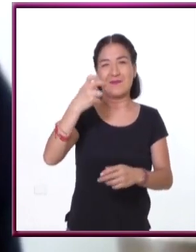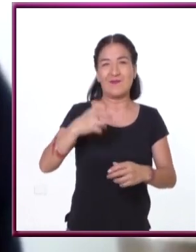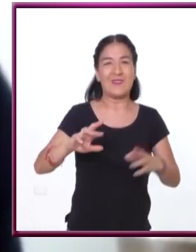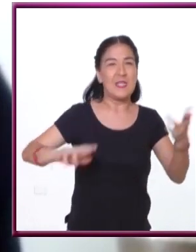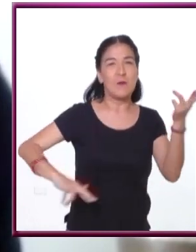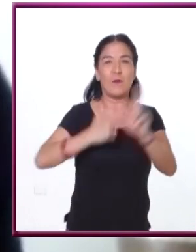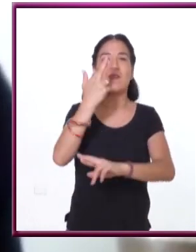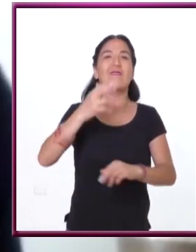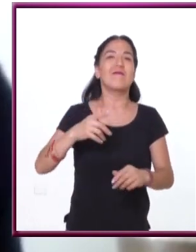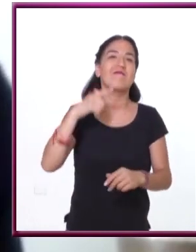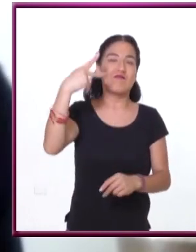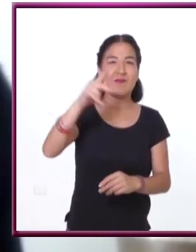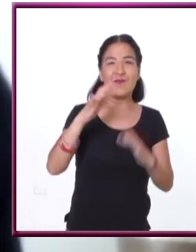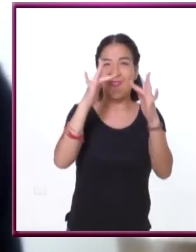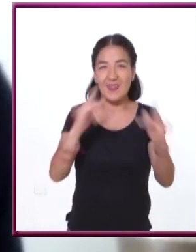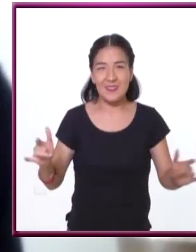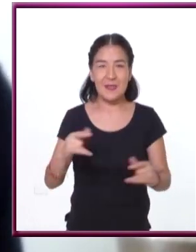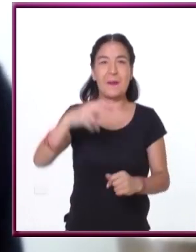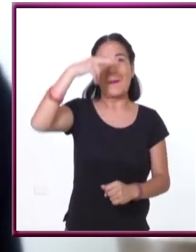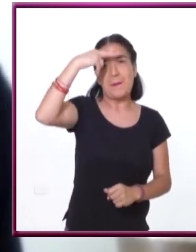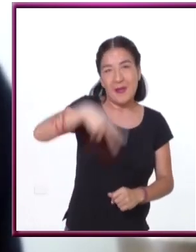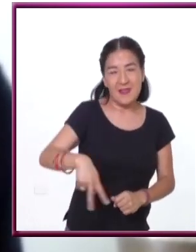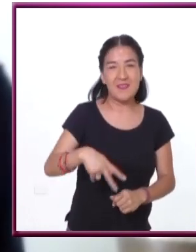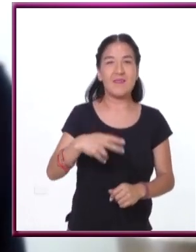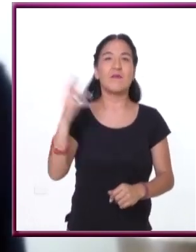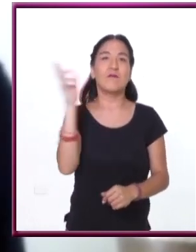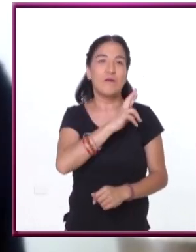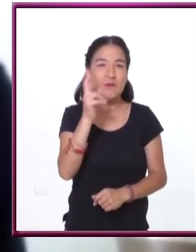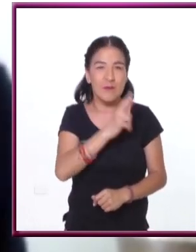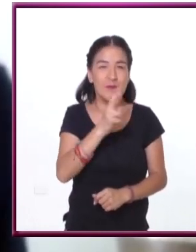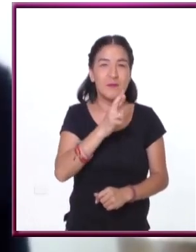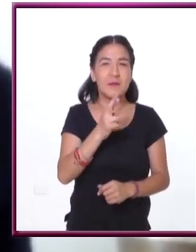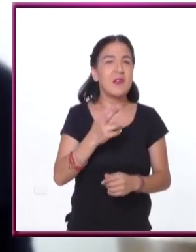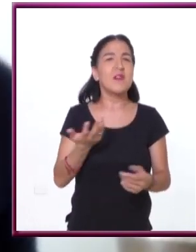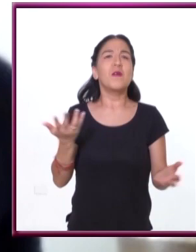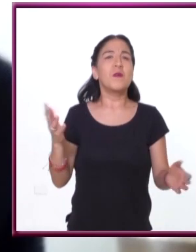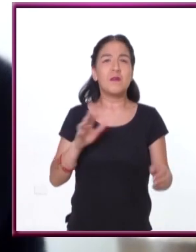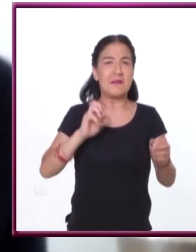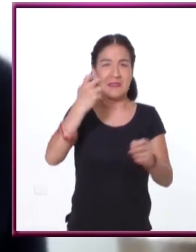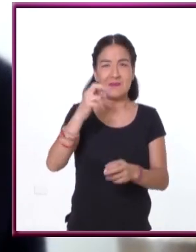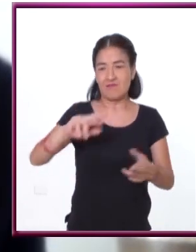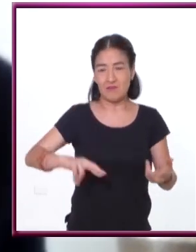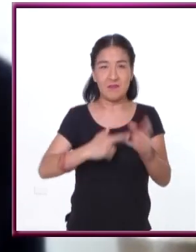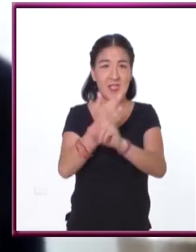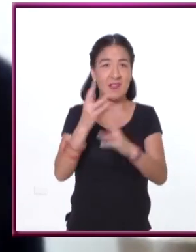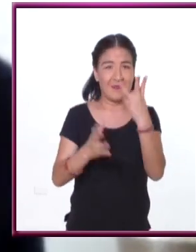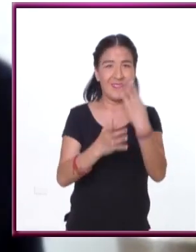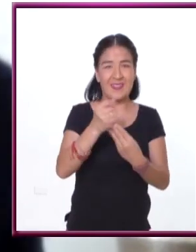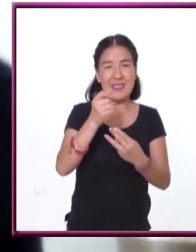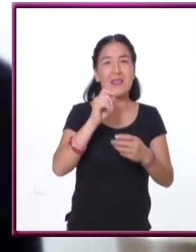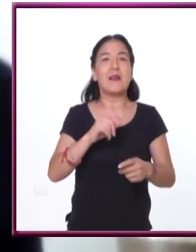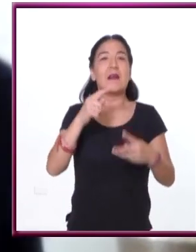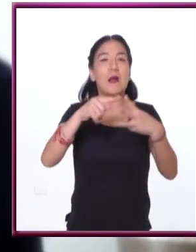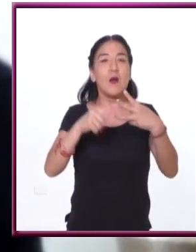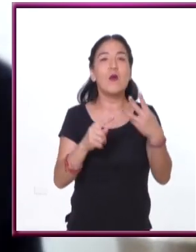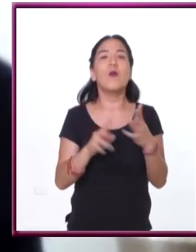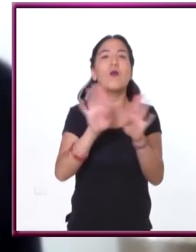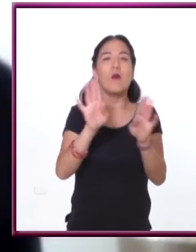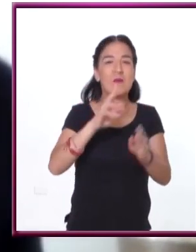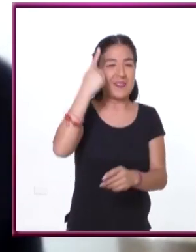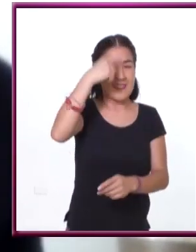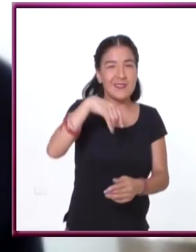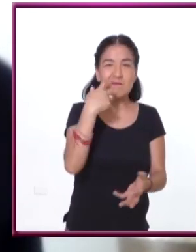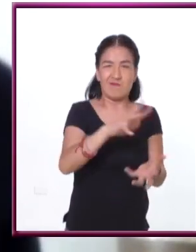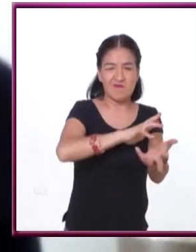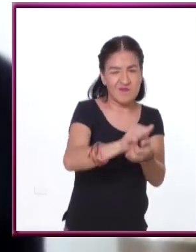Revolución Francesa, la Revolución Mexicana, la Revolución Rusa. ¿Qué es lo que trataron de hacer? Destruir un estado de cosas que se